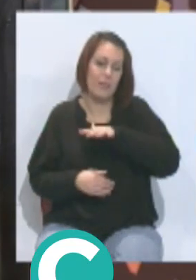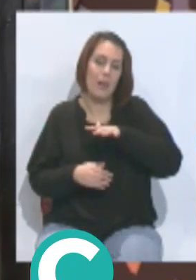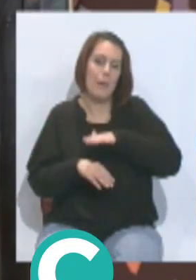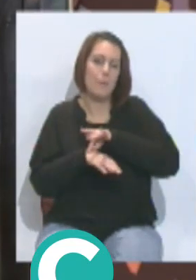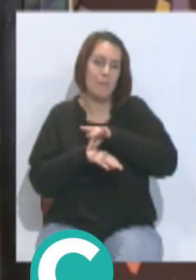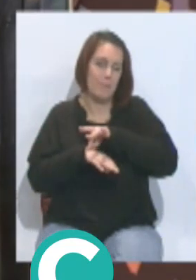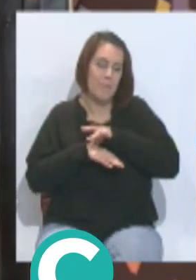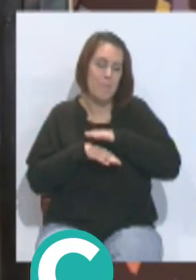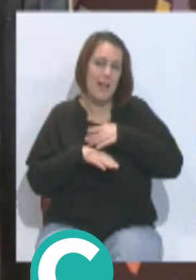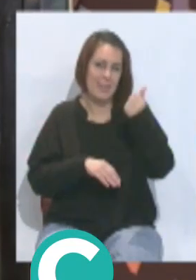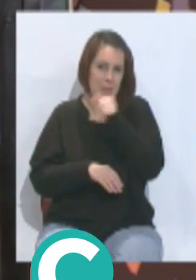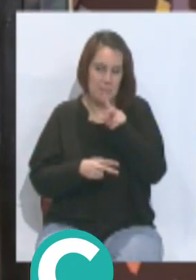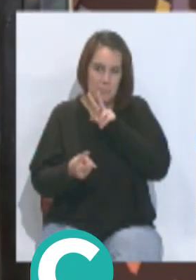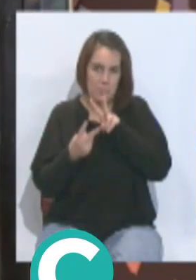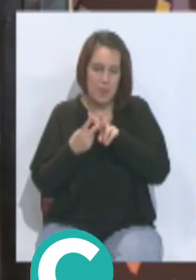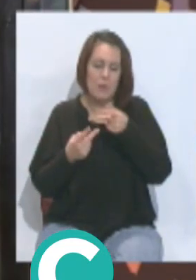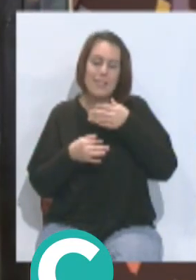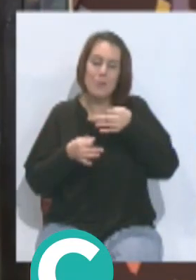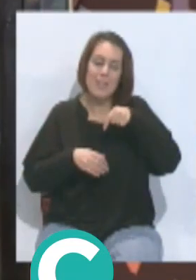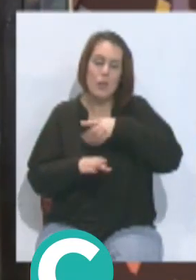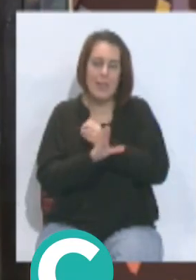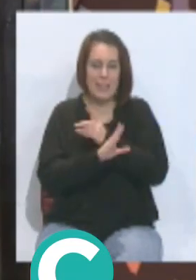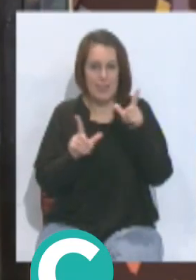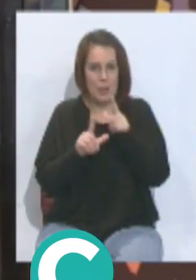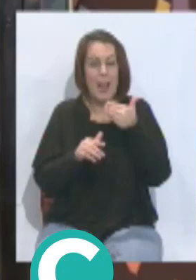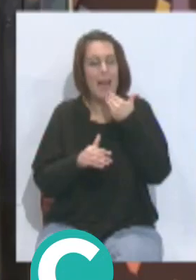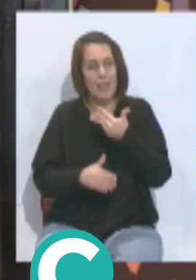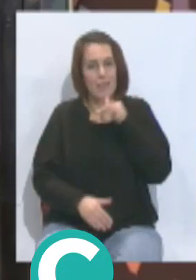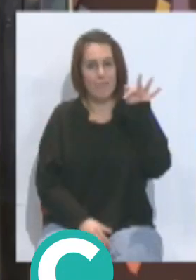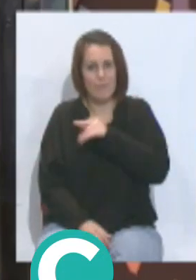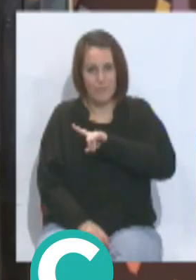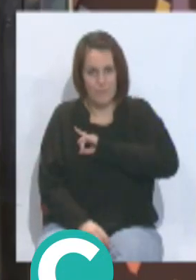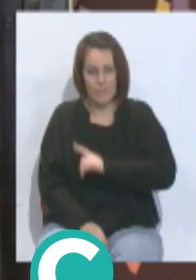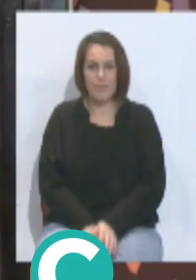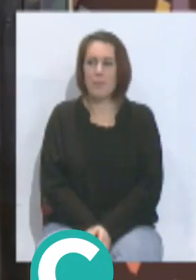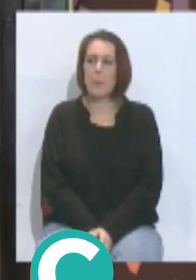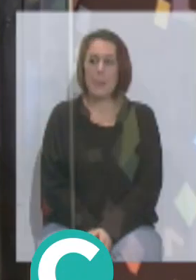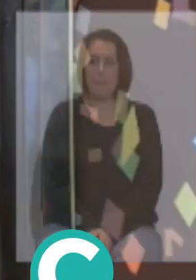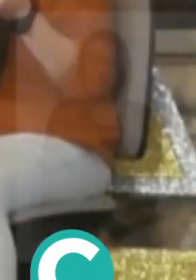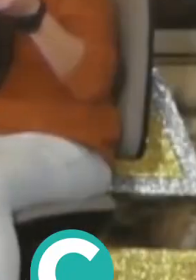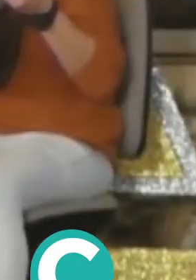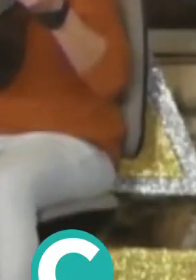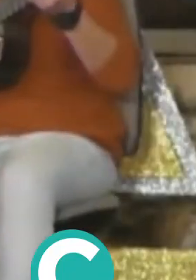sigamos viéndonos la próxima semana, como siempre, aquí en Onda Cádiz Televisión. Gracias por estar ahí.